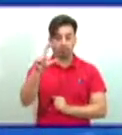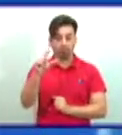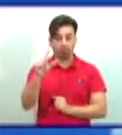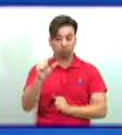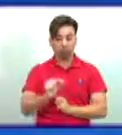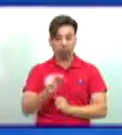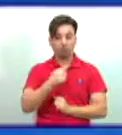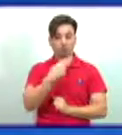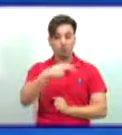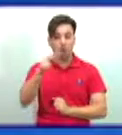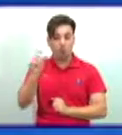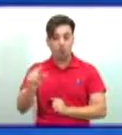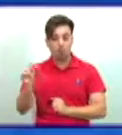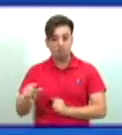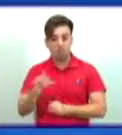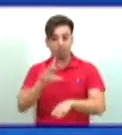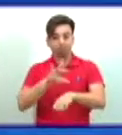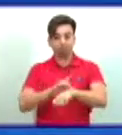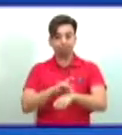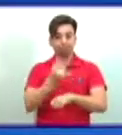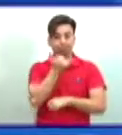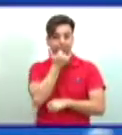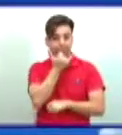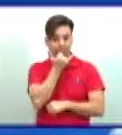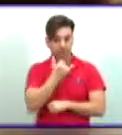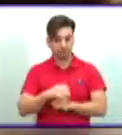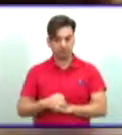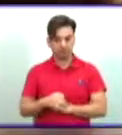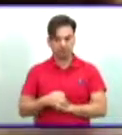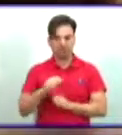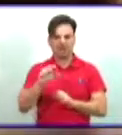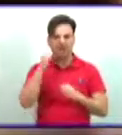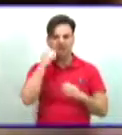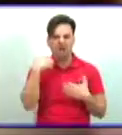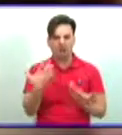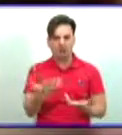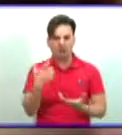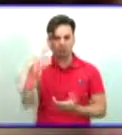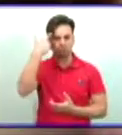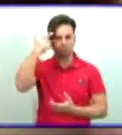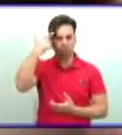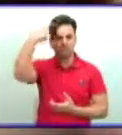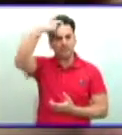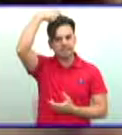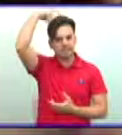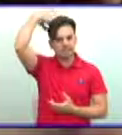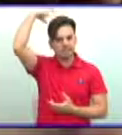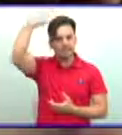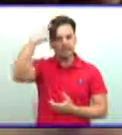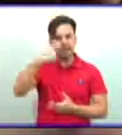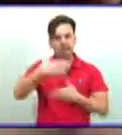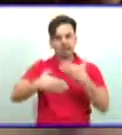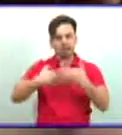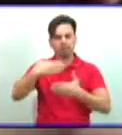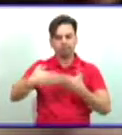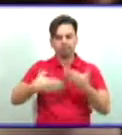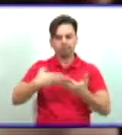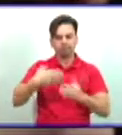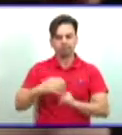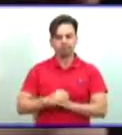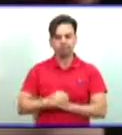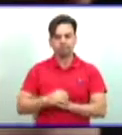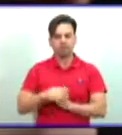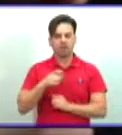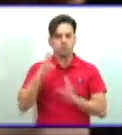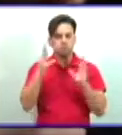nos afectaría, entre otras cosas, a nuestro cerebro y con ello distintos problemas asociados como son exceso de